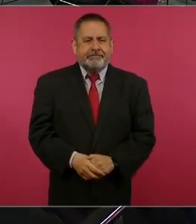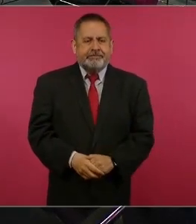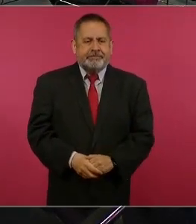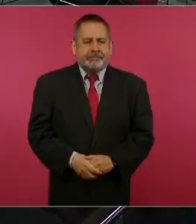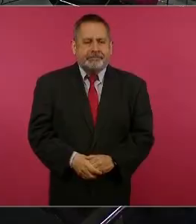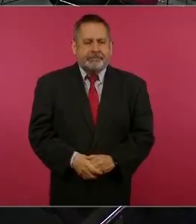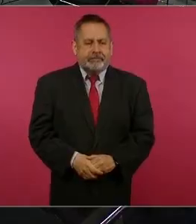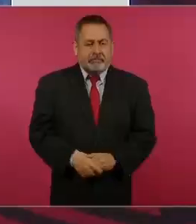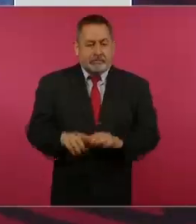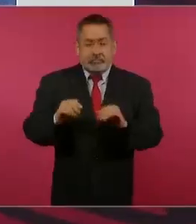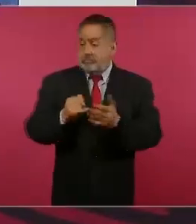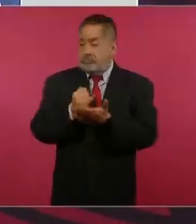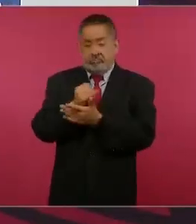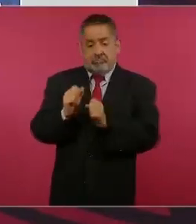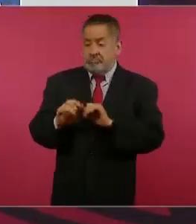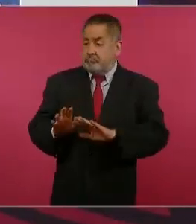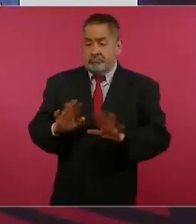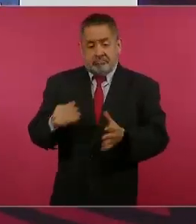Dando como hecho.